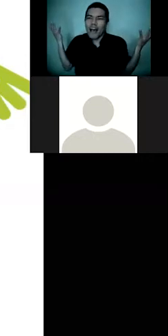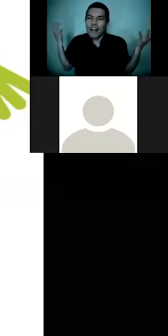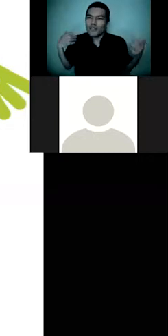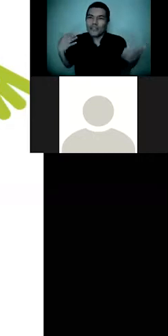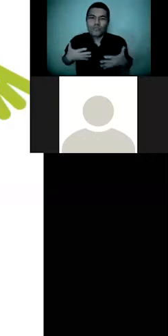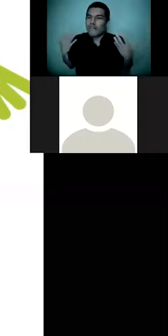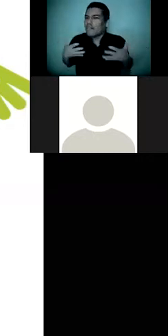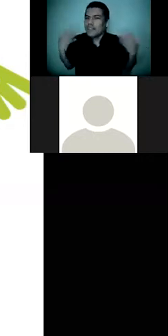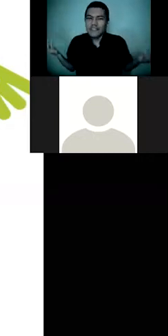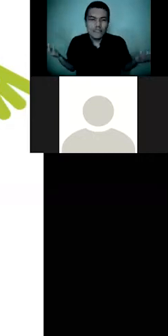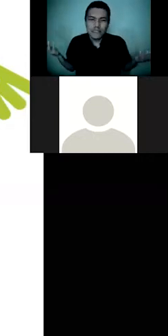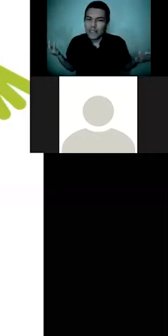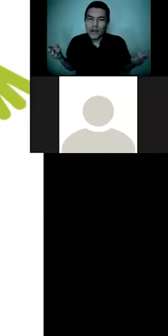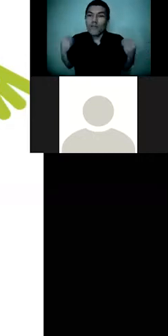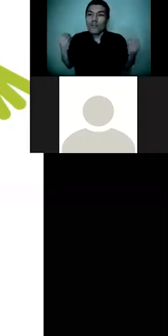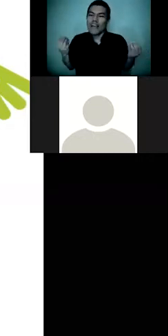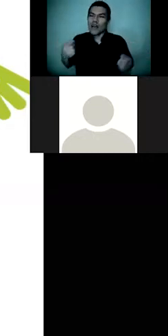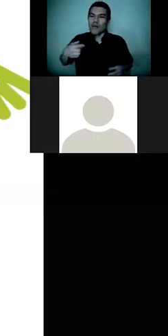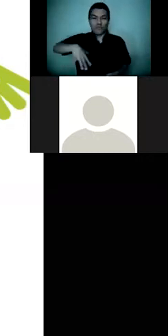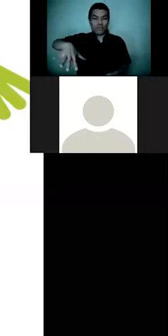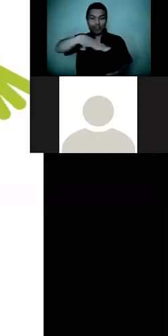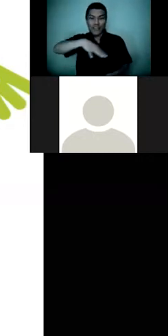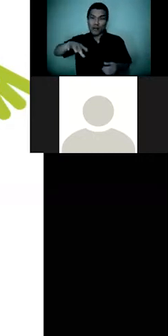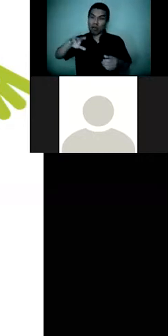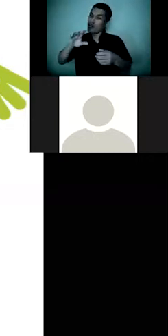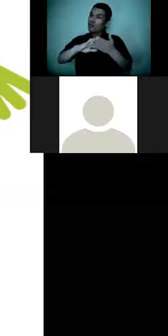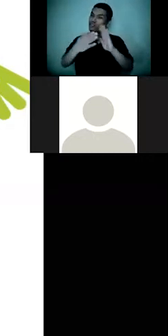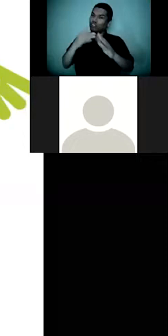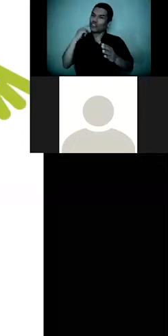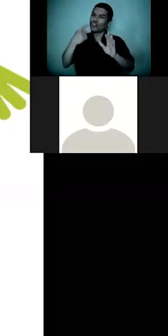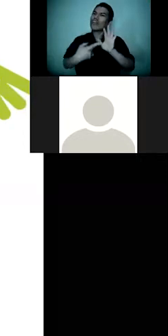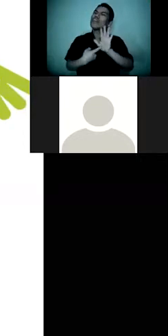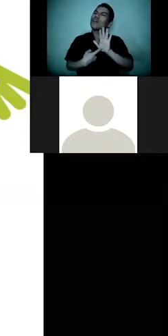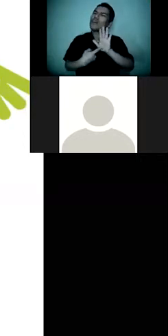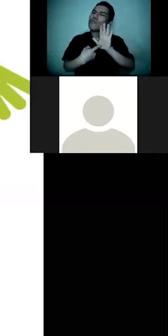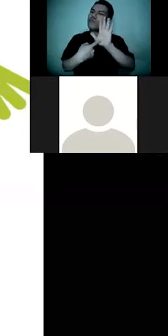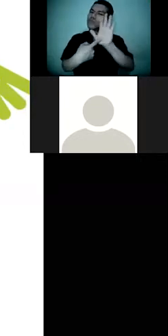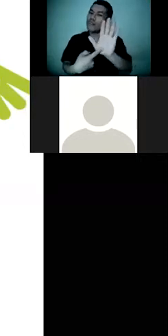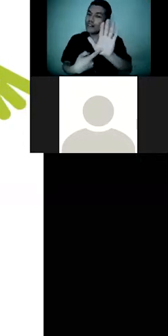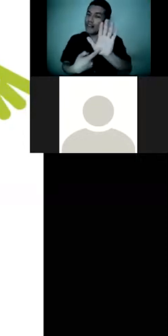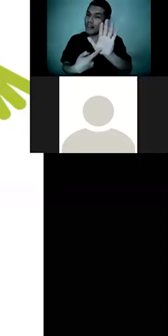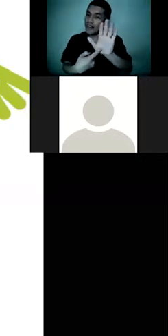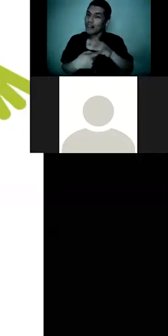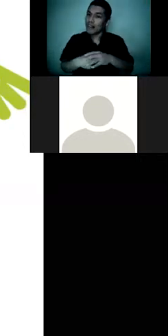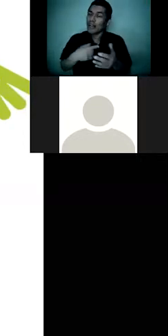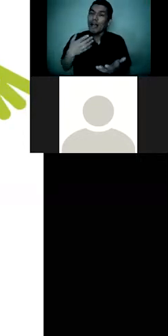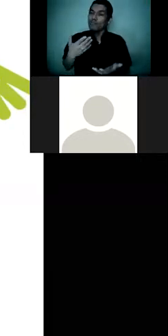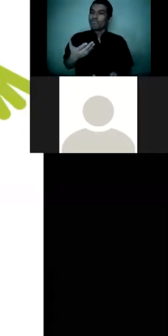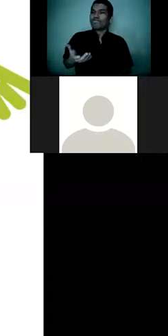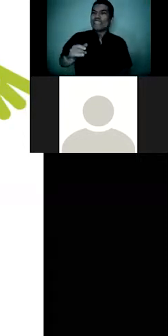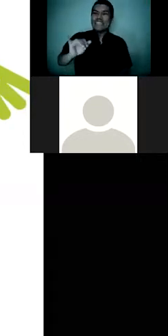investigar y hizo un cambio de paradigma. Y estábamos felices. ¿Por qué? Porque la comunidad